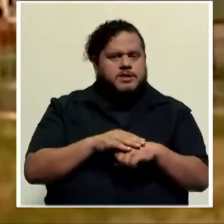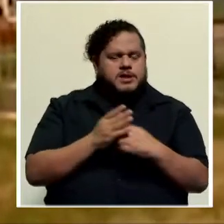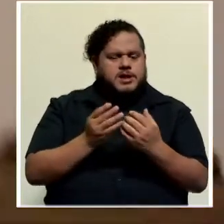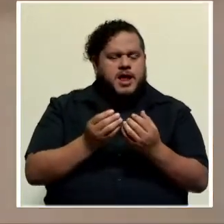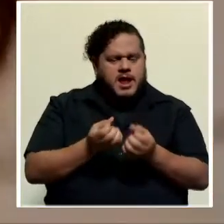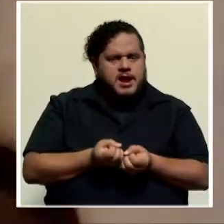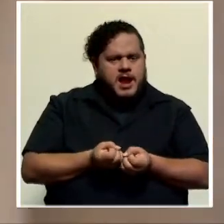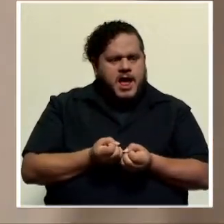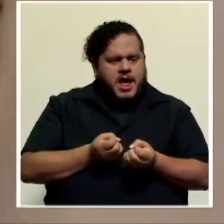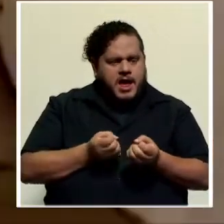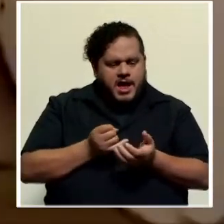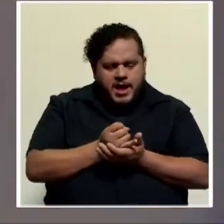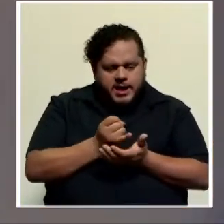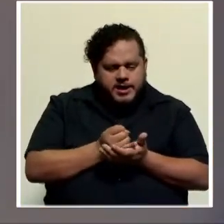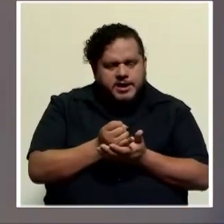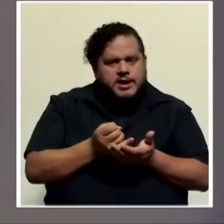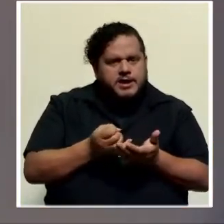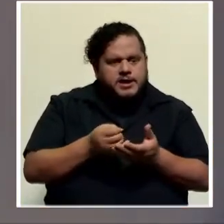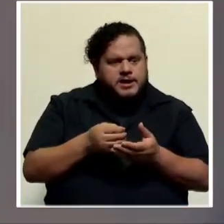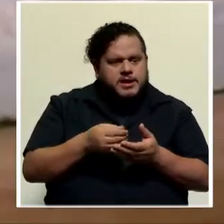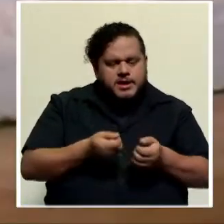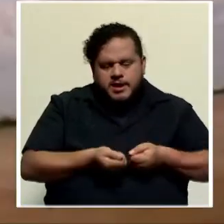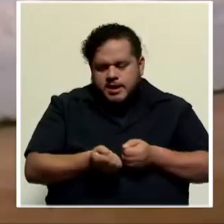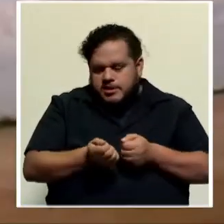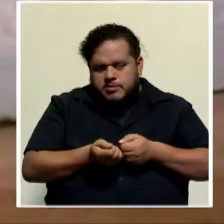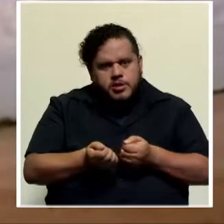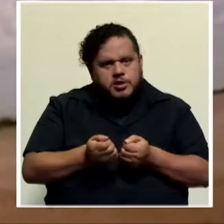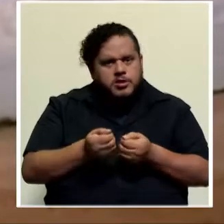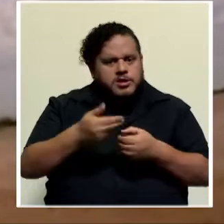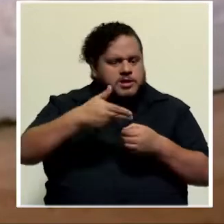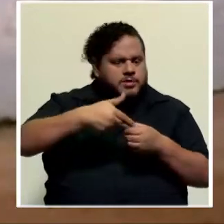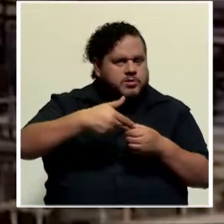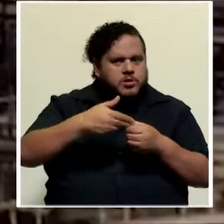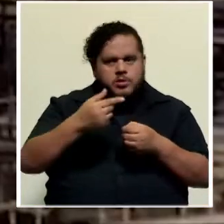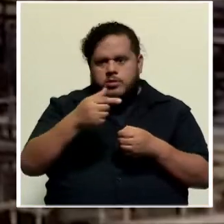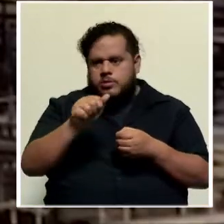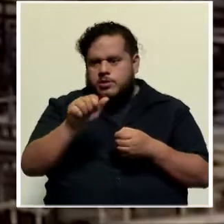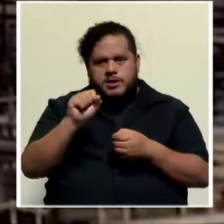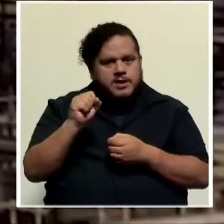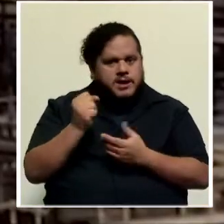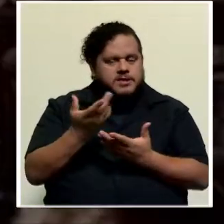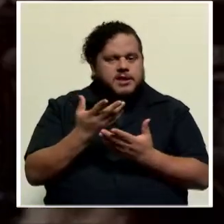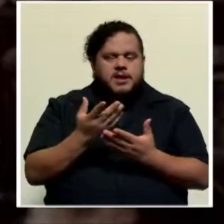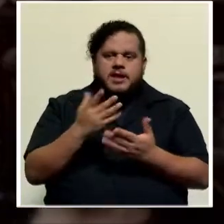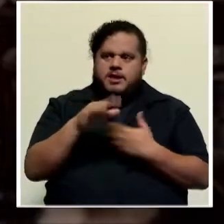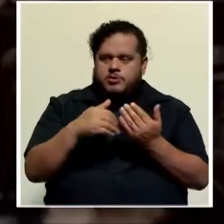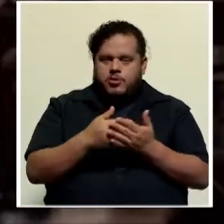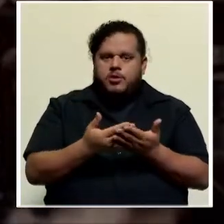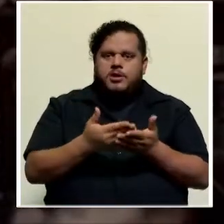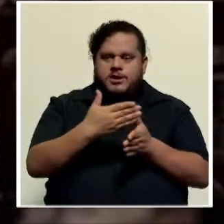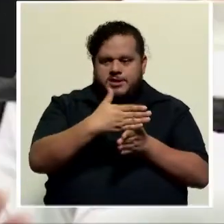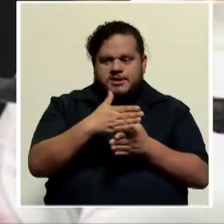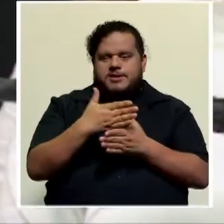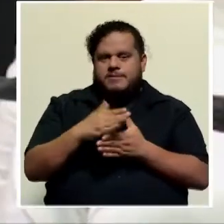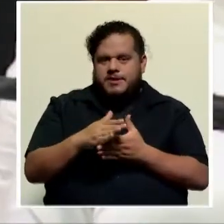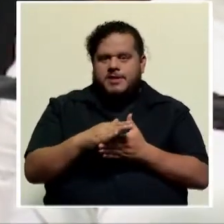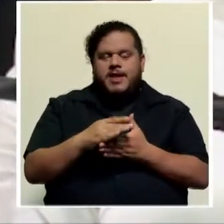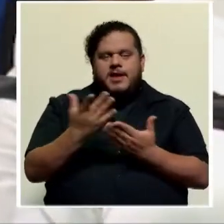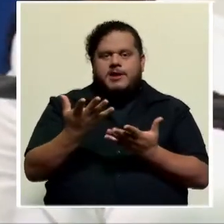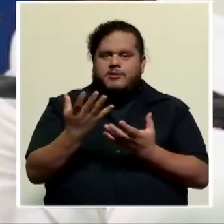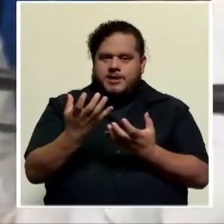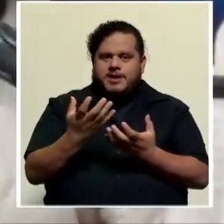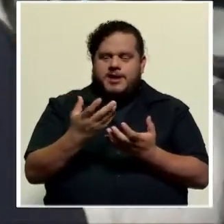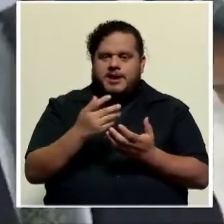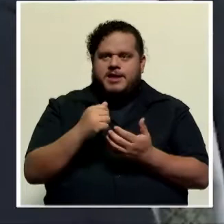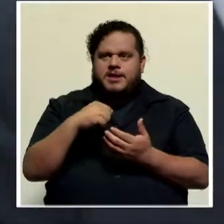exploración de petróleo y de gas está dividida entre quienes aspiran a la presidencia en el próximo